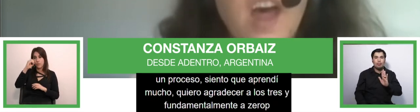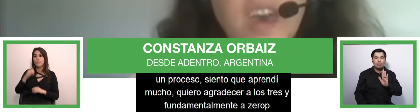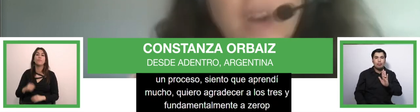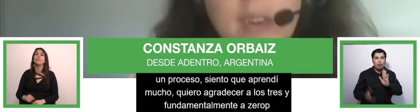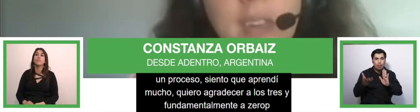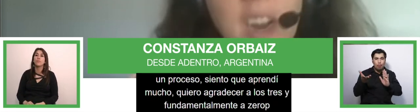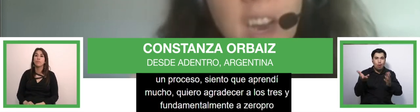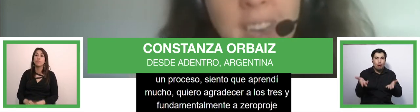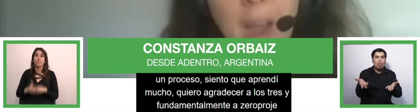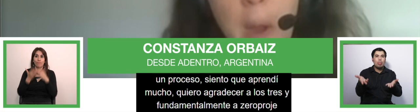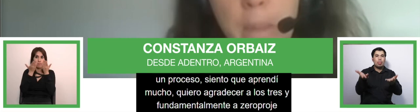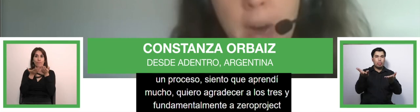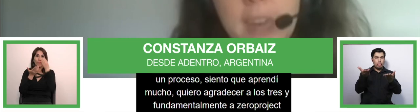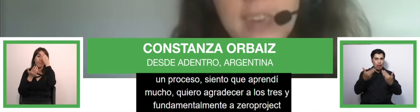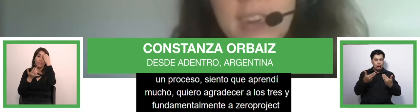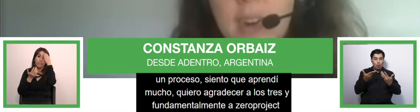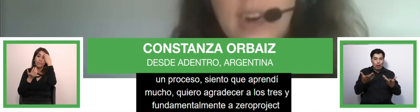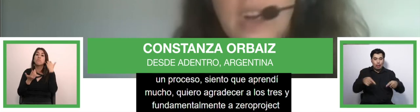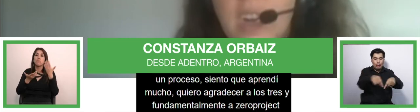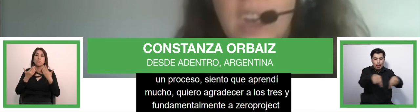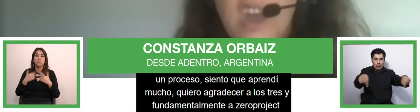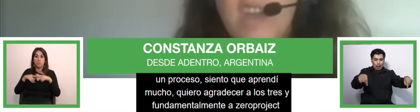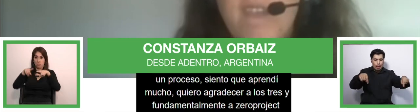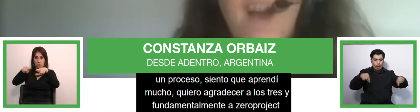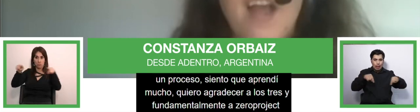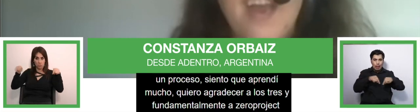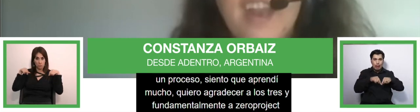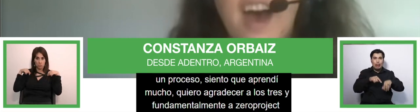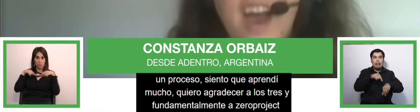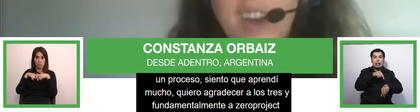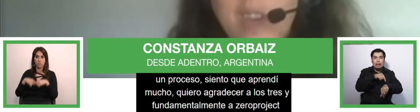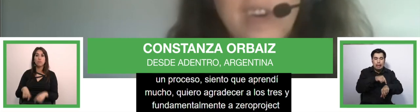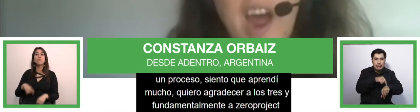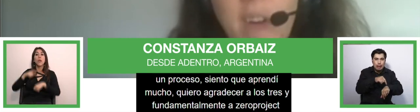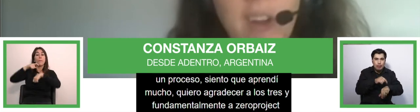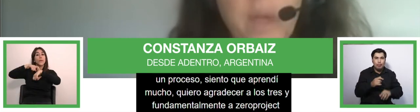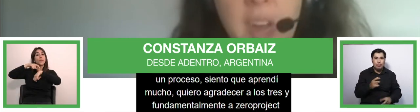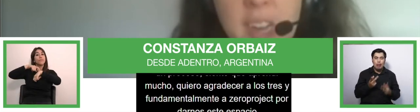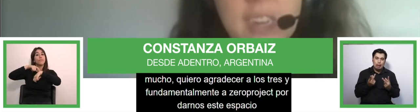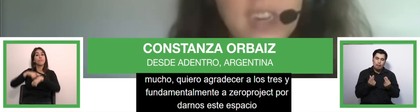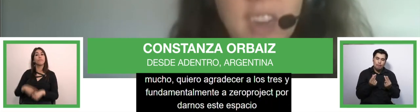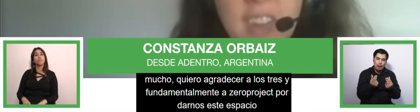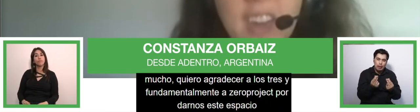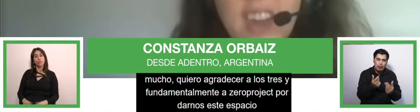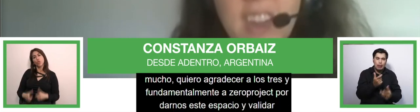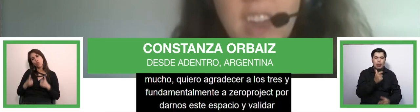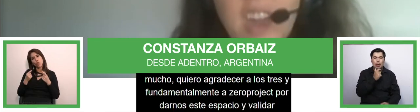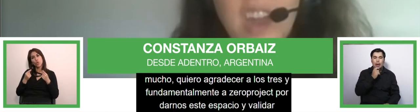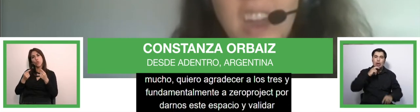por darnos este espacio y validar una vez más